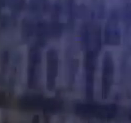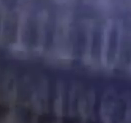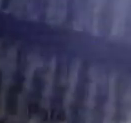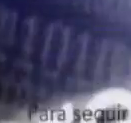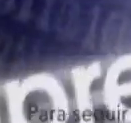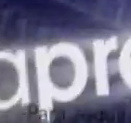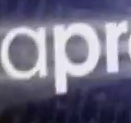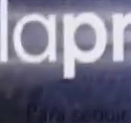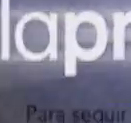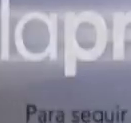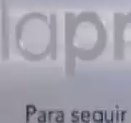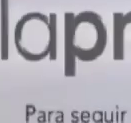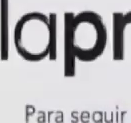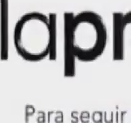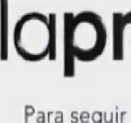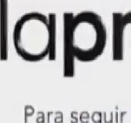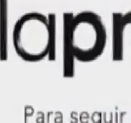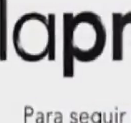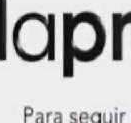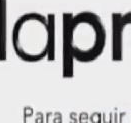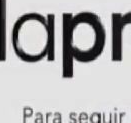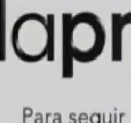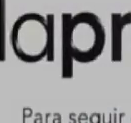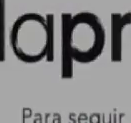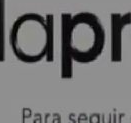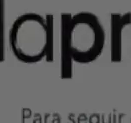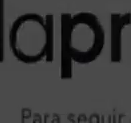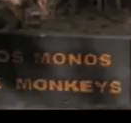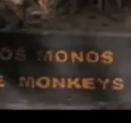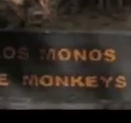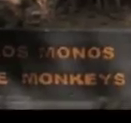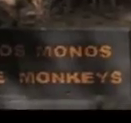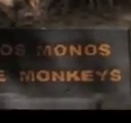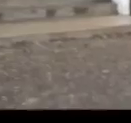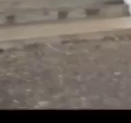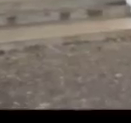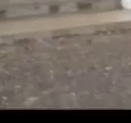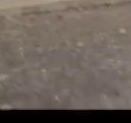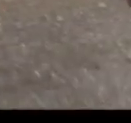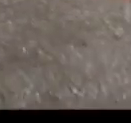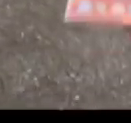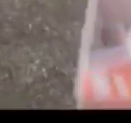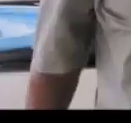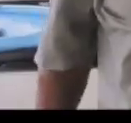Laprensalibre.cr, para seguir contando lo que sí cuenta en el siglo XXI.